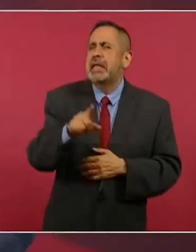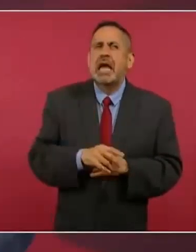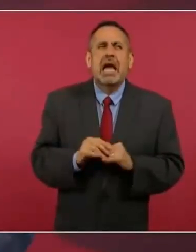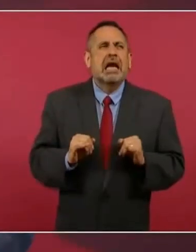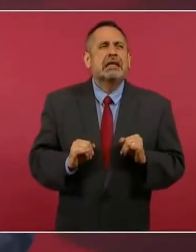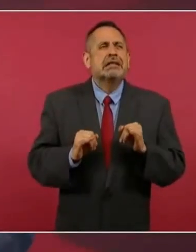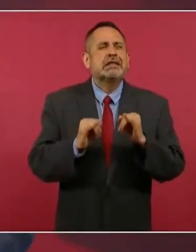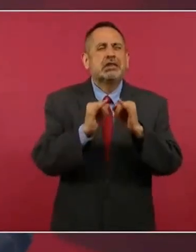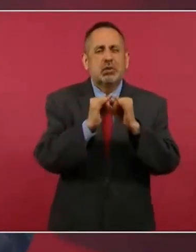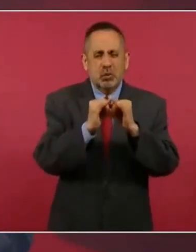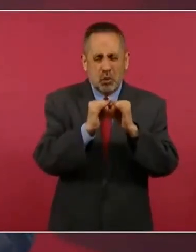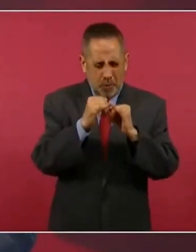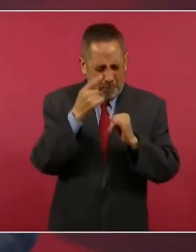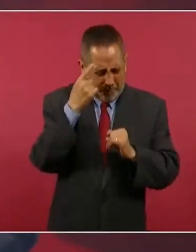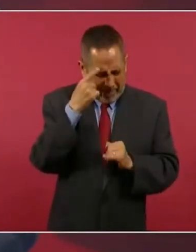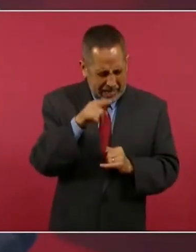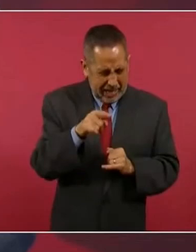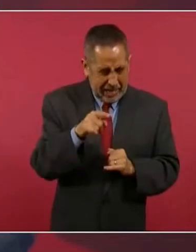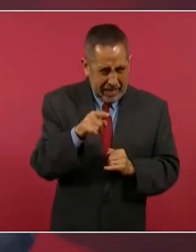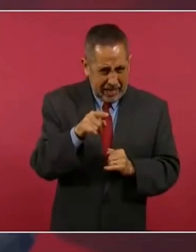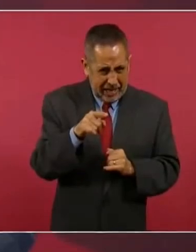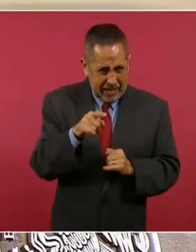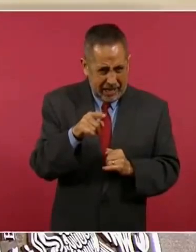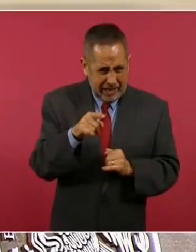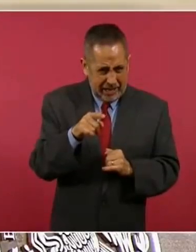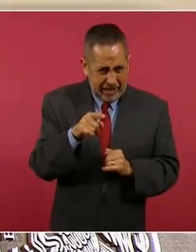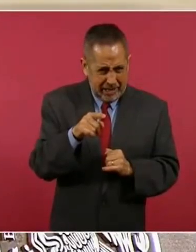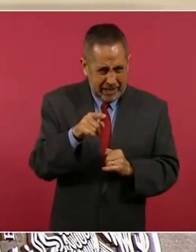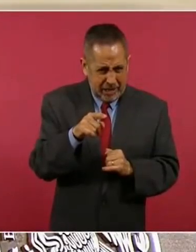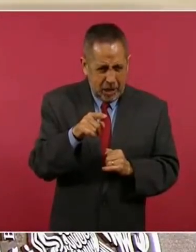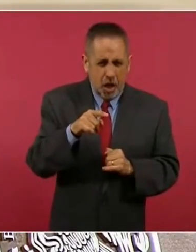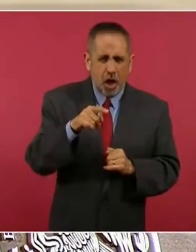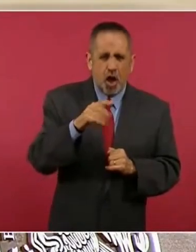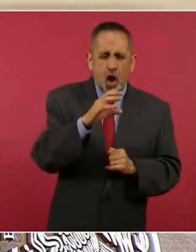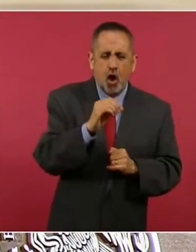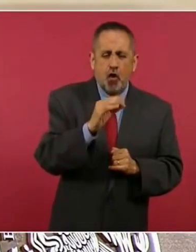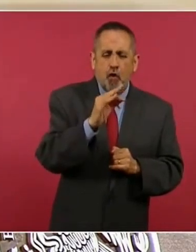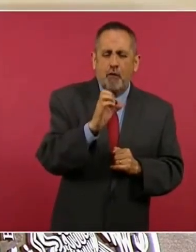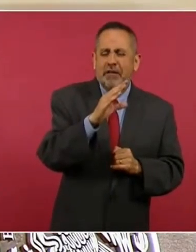Instituto para combatir los monopolios,